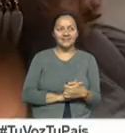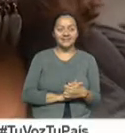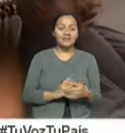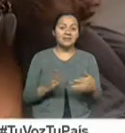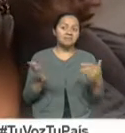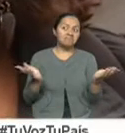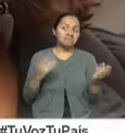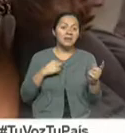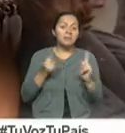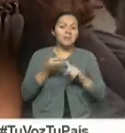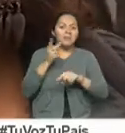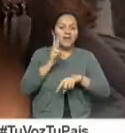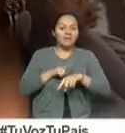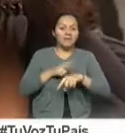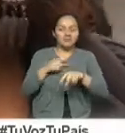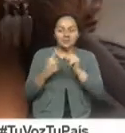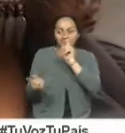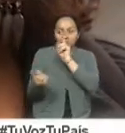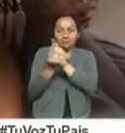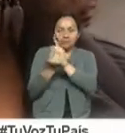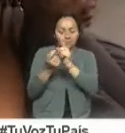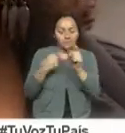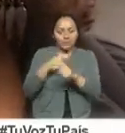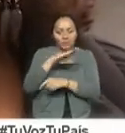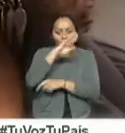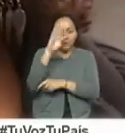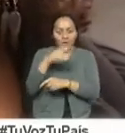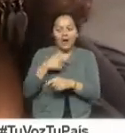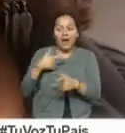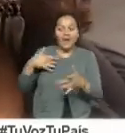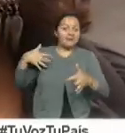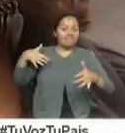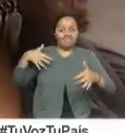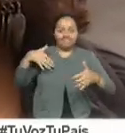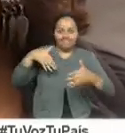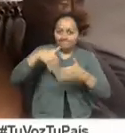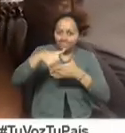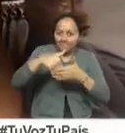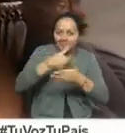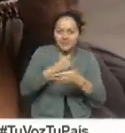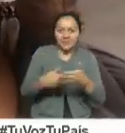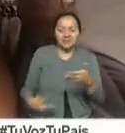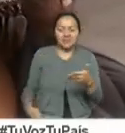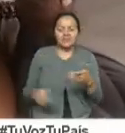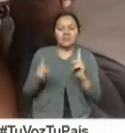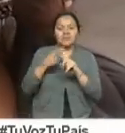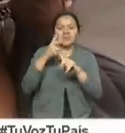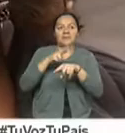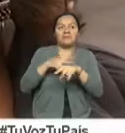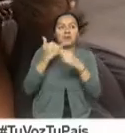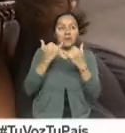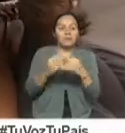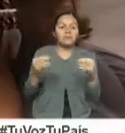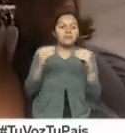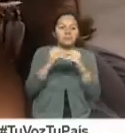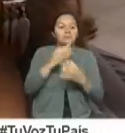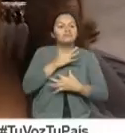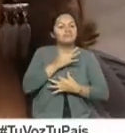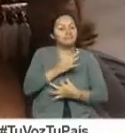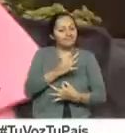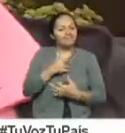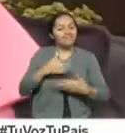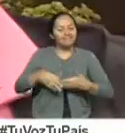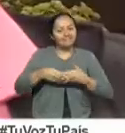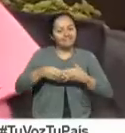Sinceramente es la primera vez en toda mi vida que yo me acerco a un presidente de la República y para mí es pues algo